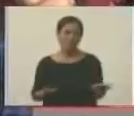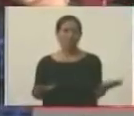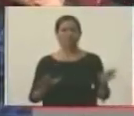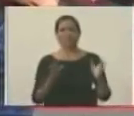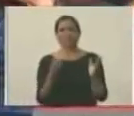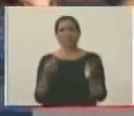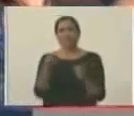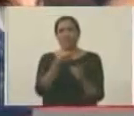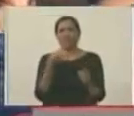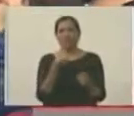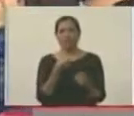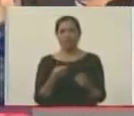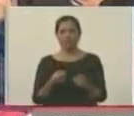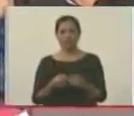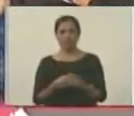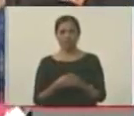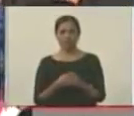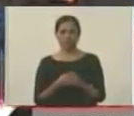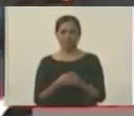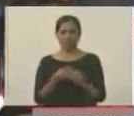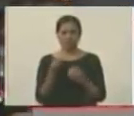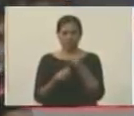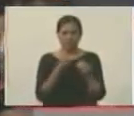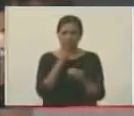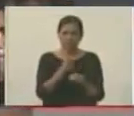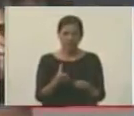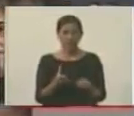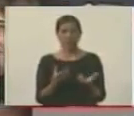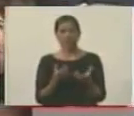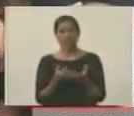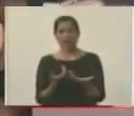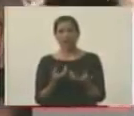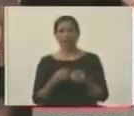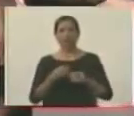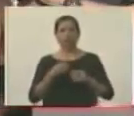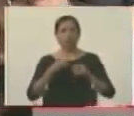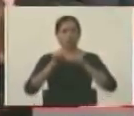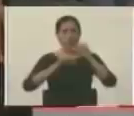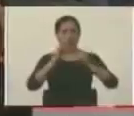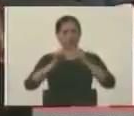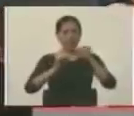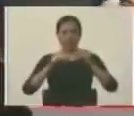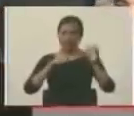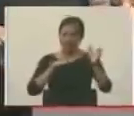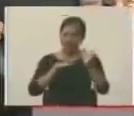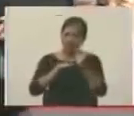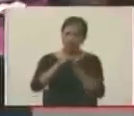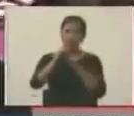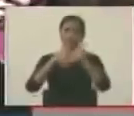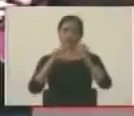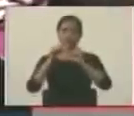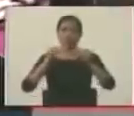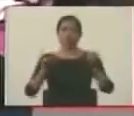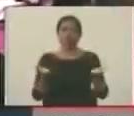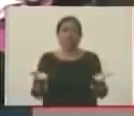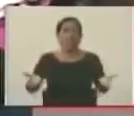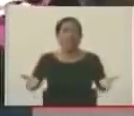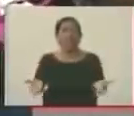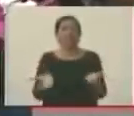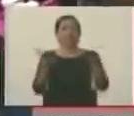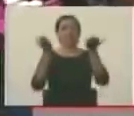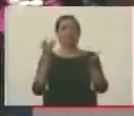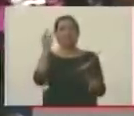demonizar y de desprestigiar a los colectivos. Adelante, colectivo. Levantar la